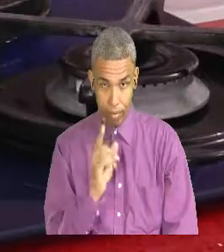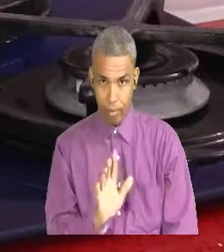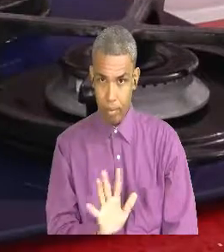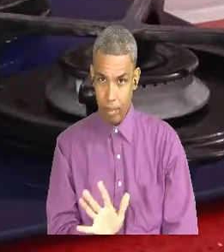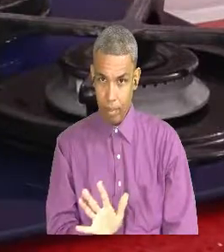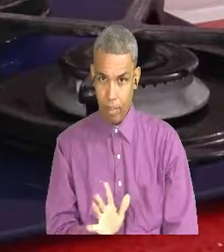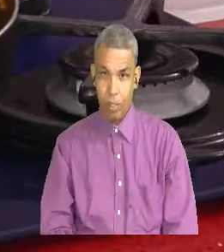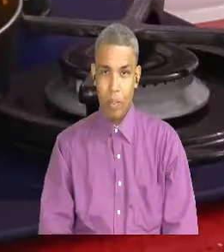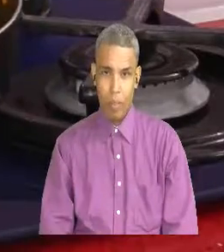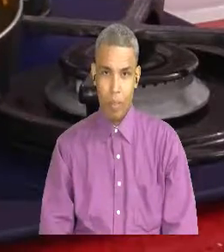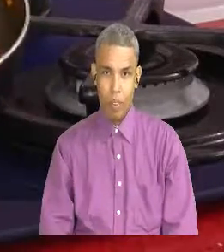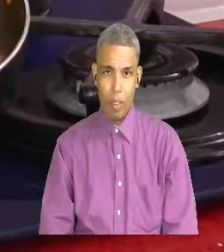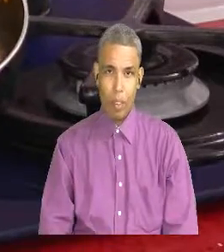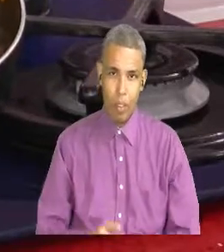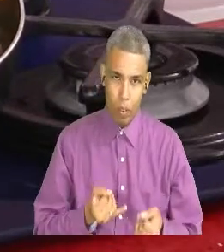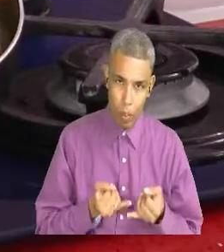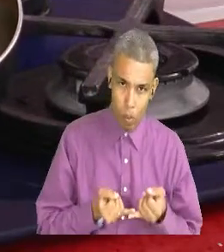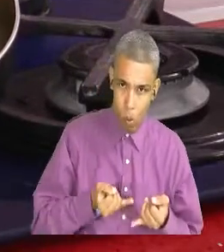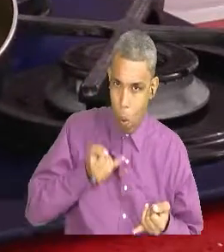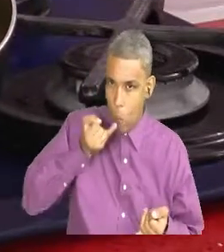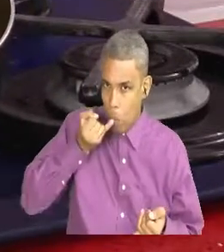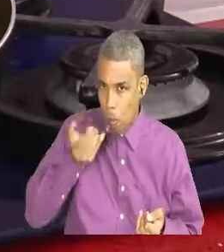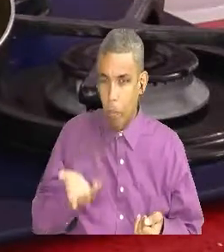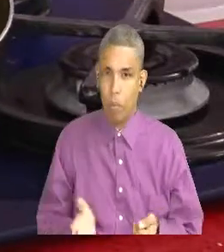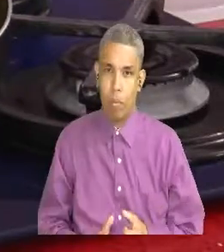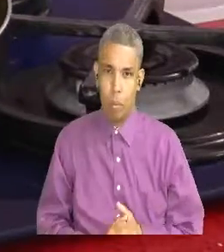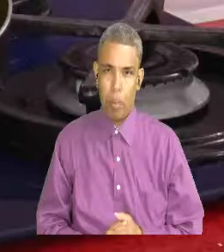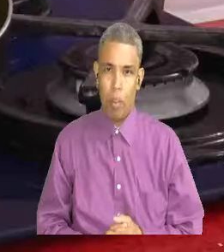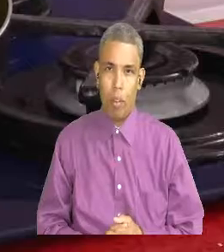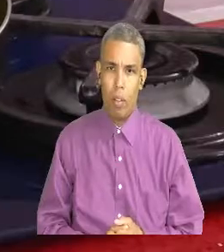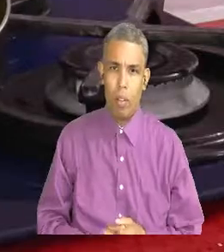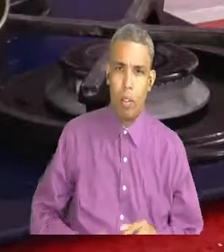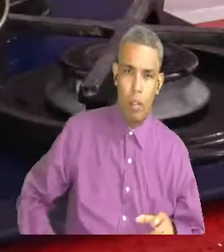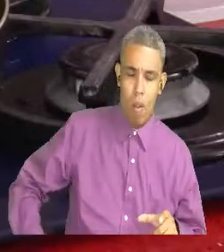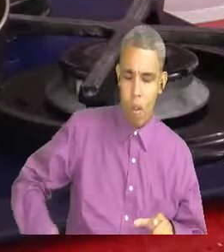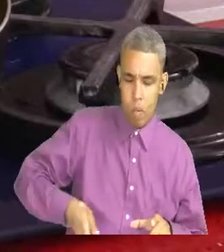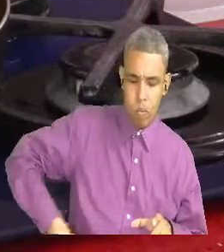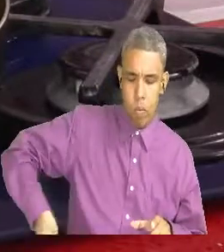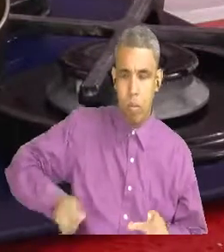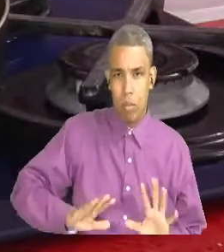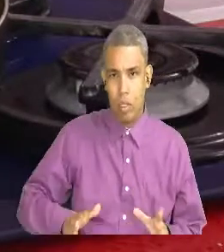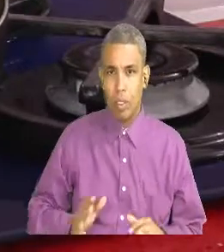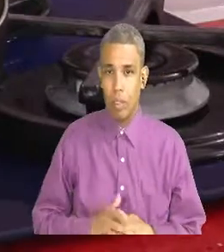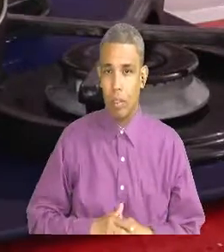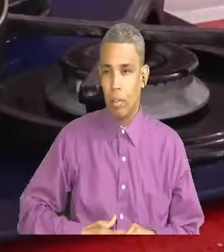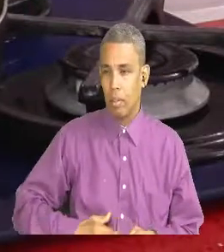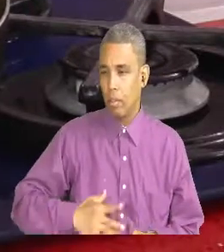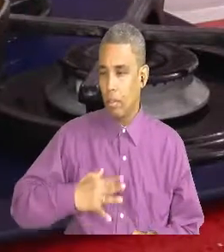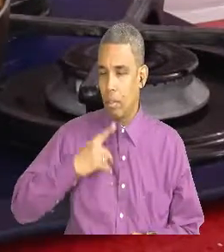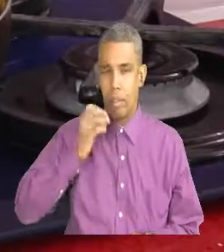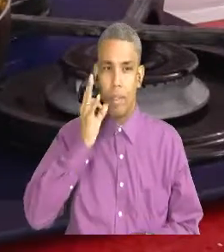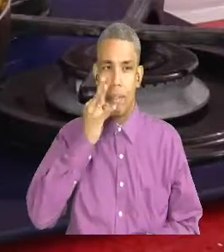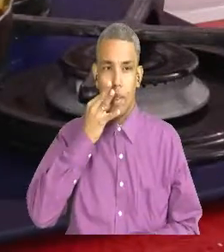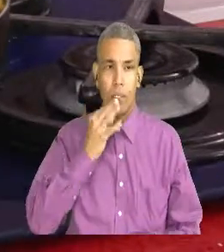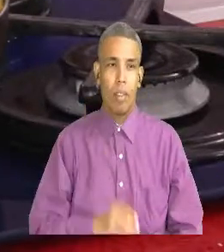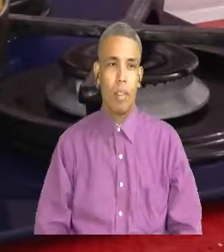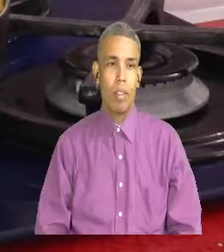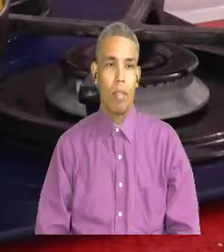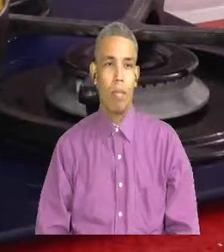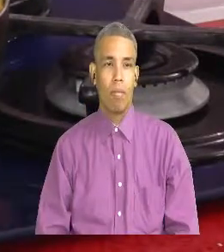pasta con la salsa, los colores. Geniales, el aroma, ni decirlo, y va coge, muy bien. Y